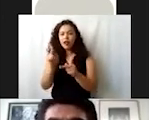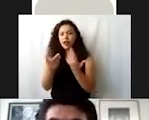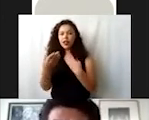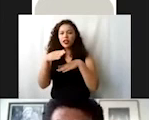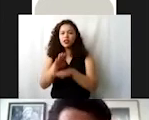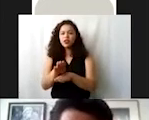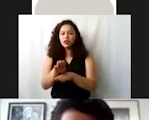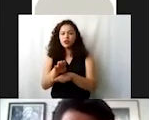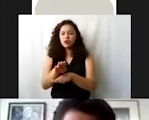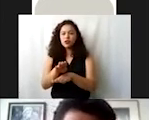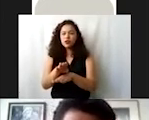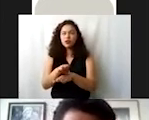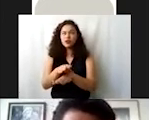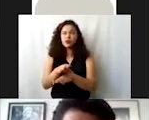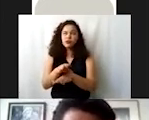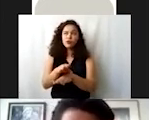algunas